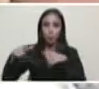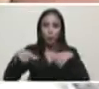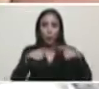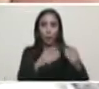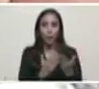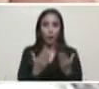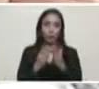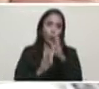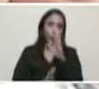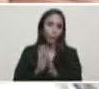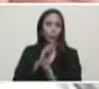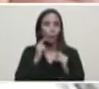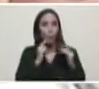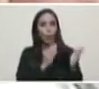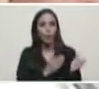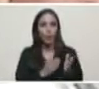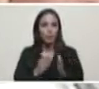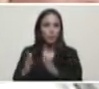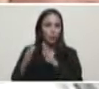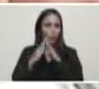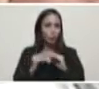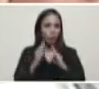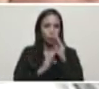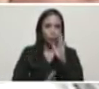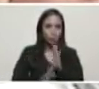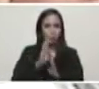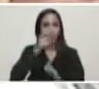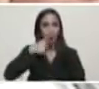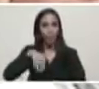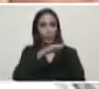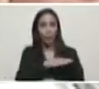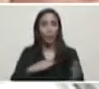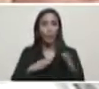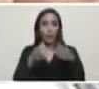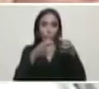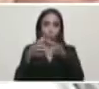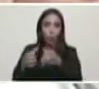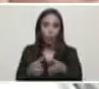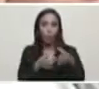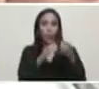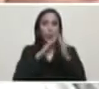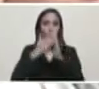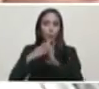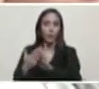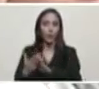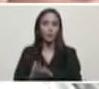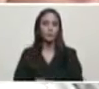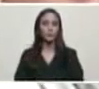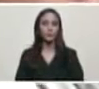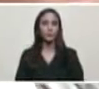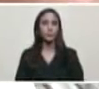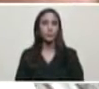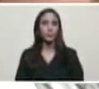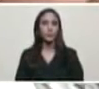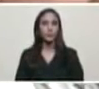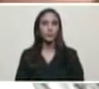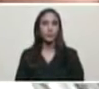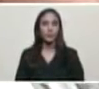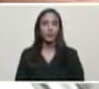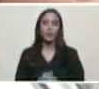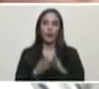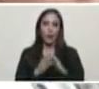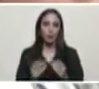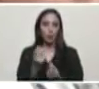elevando los niveles de organización de las bases del poder popular para la conformación de la comuna sobre esto sobre la base de la